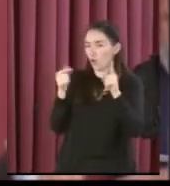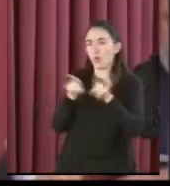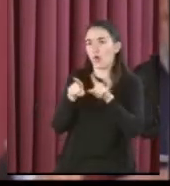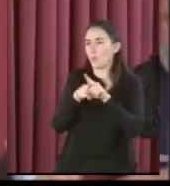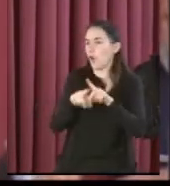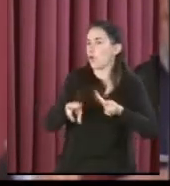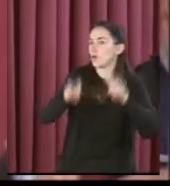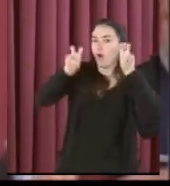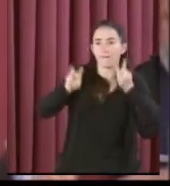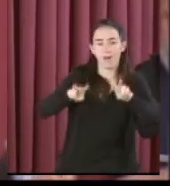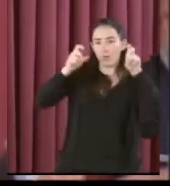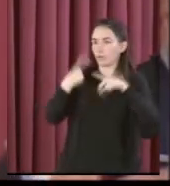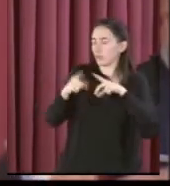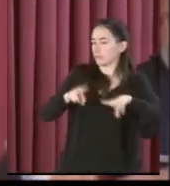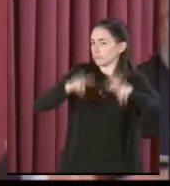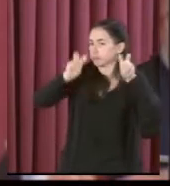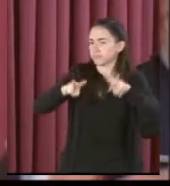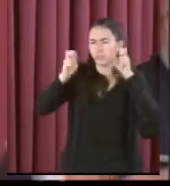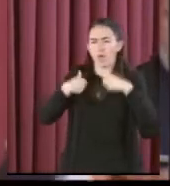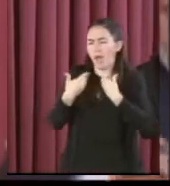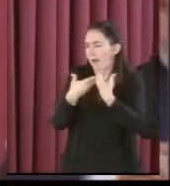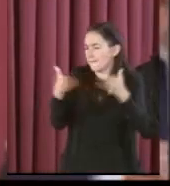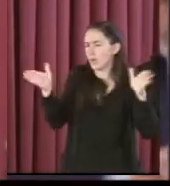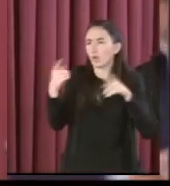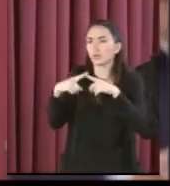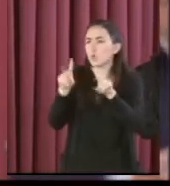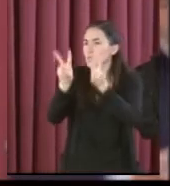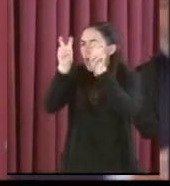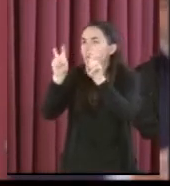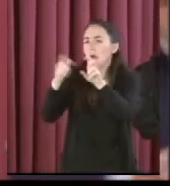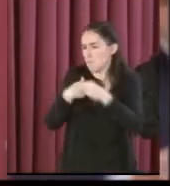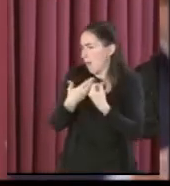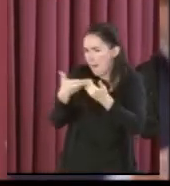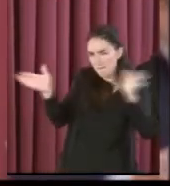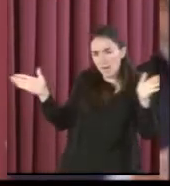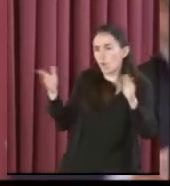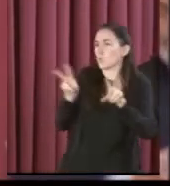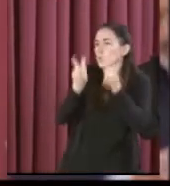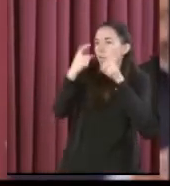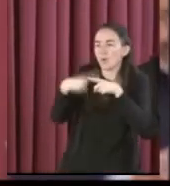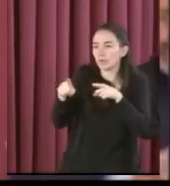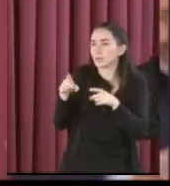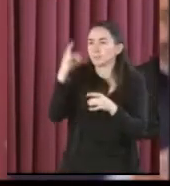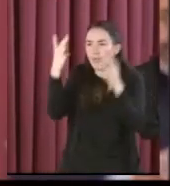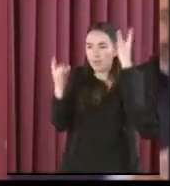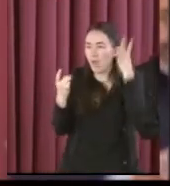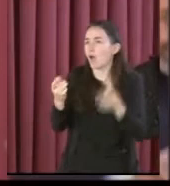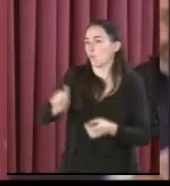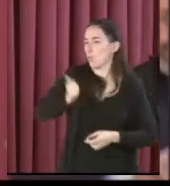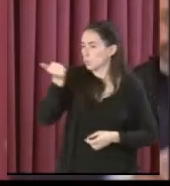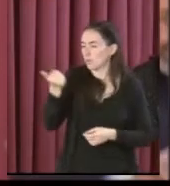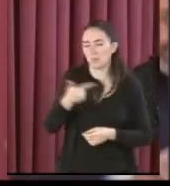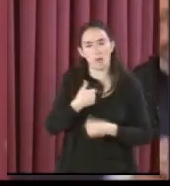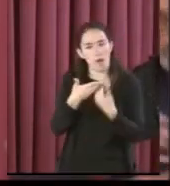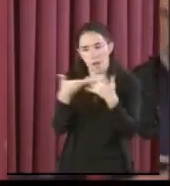por inercias, que está abierto de forma continua a procesos de mejora, a la asimilación de nuevas oportunidades.